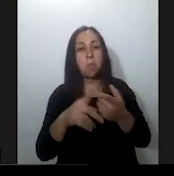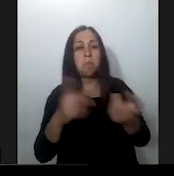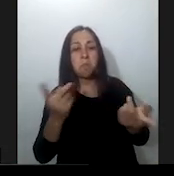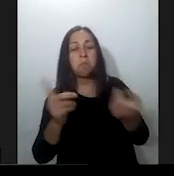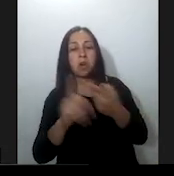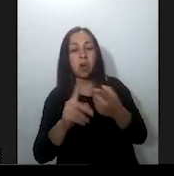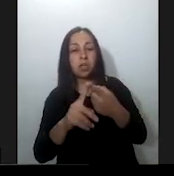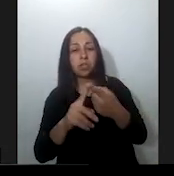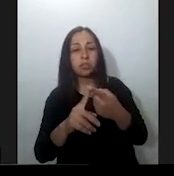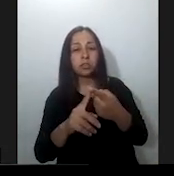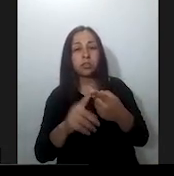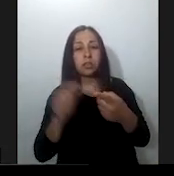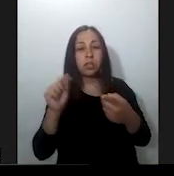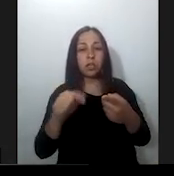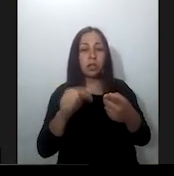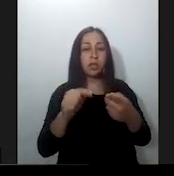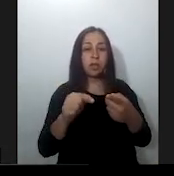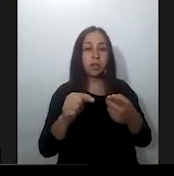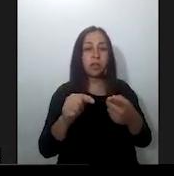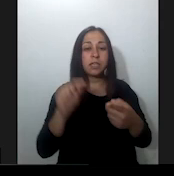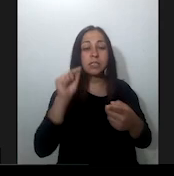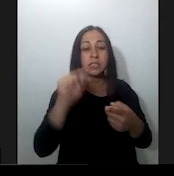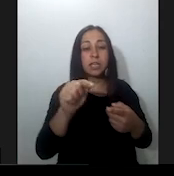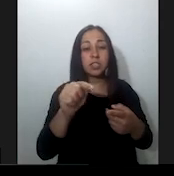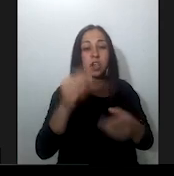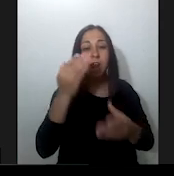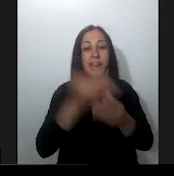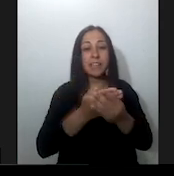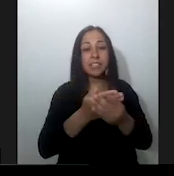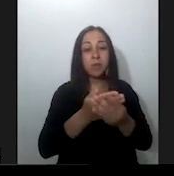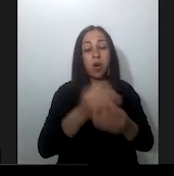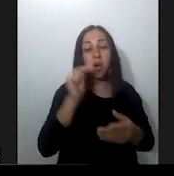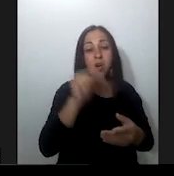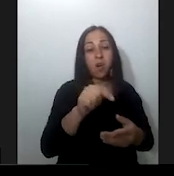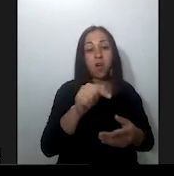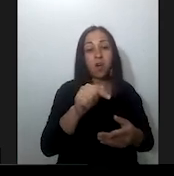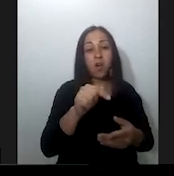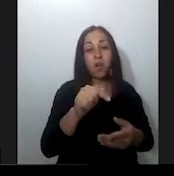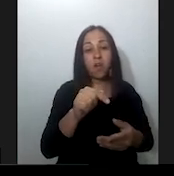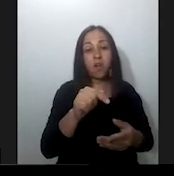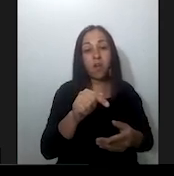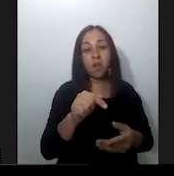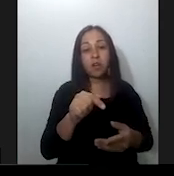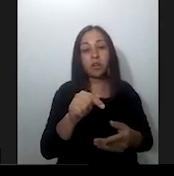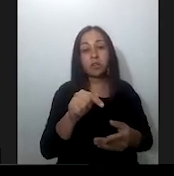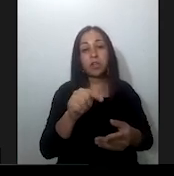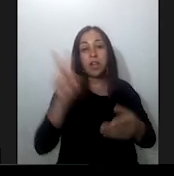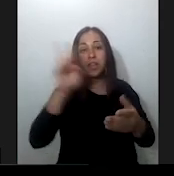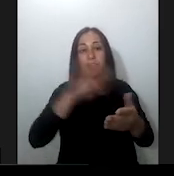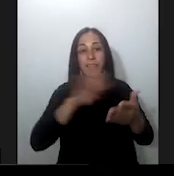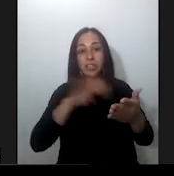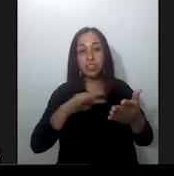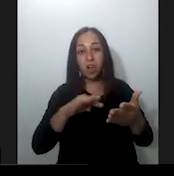conectarme a servicios de Azure en la línea. Entonces, en este caso vamos a seleccionar de un archivo y vamos a levantar